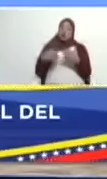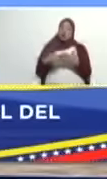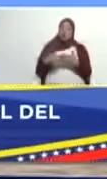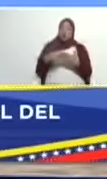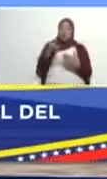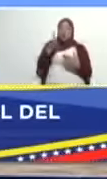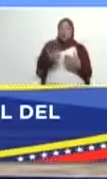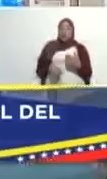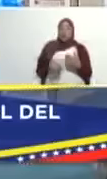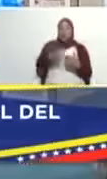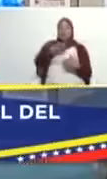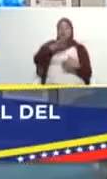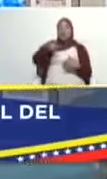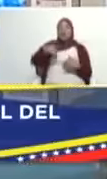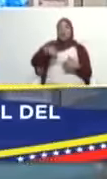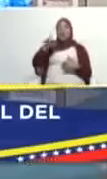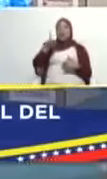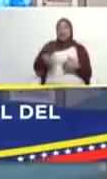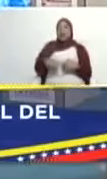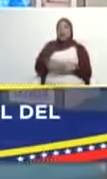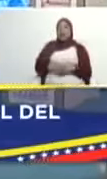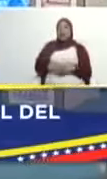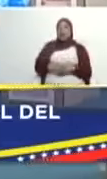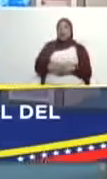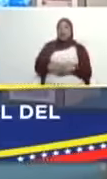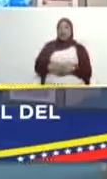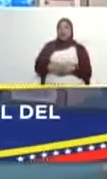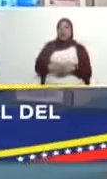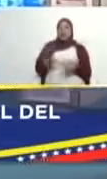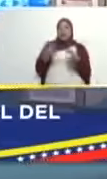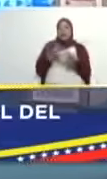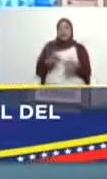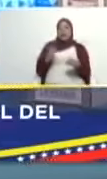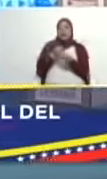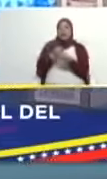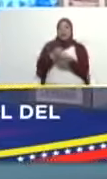Porque uno también tiene que, nos entendemos, ¿verdad?